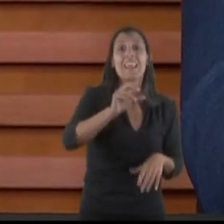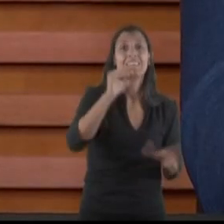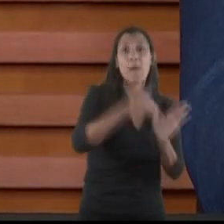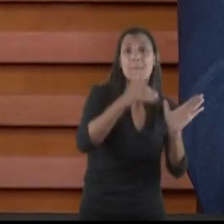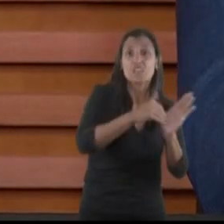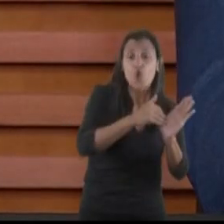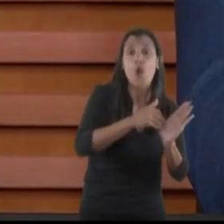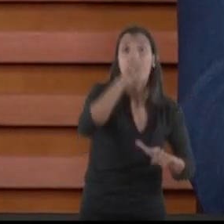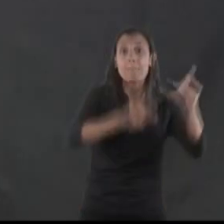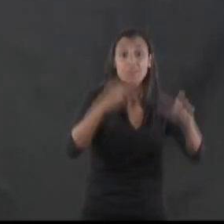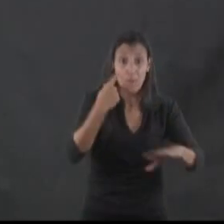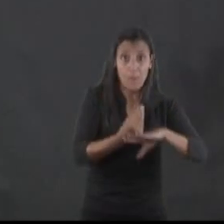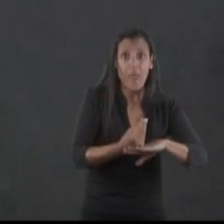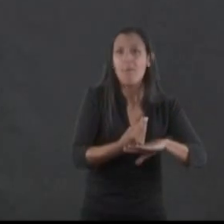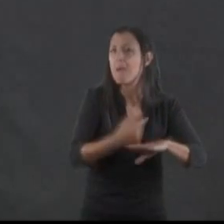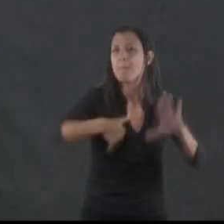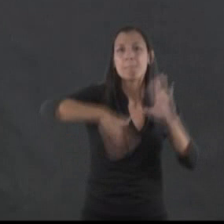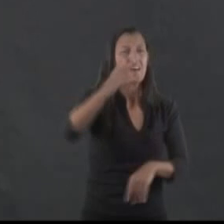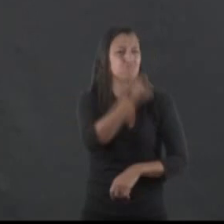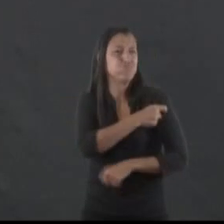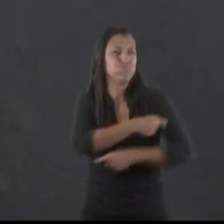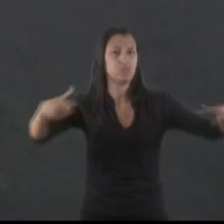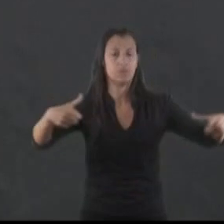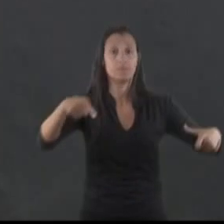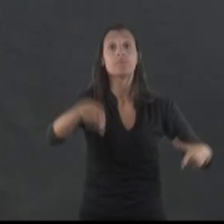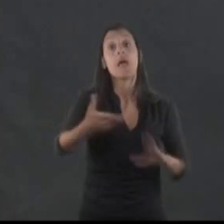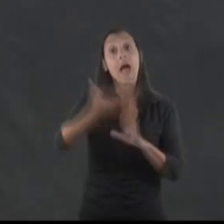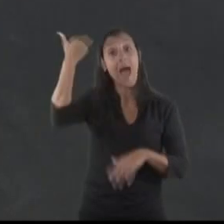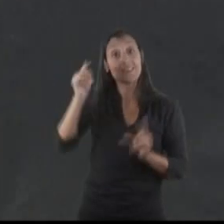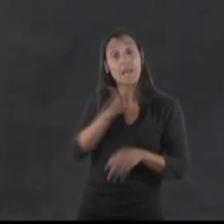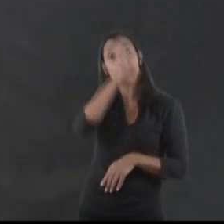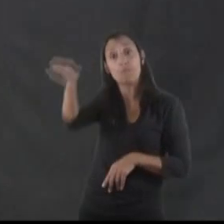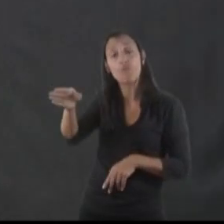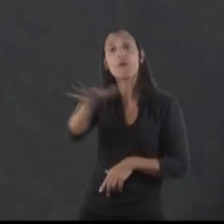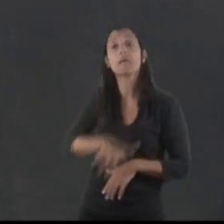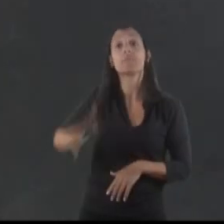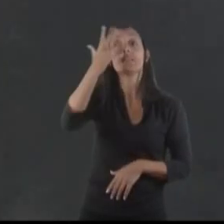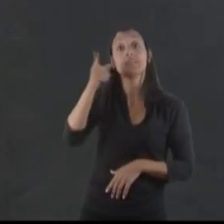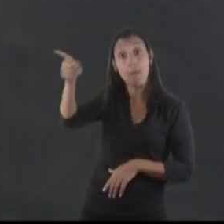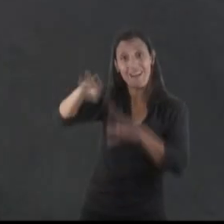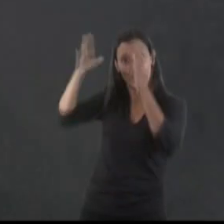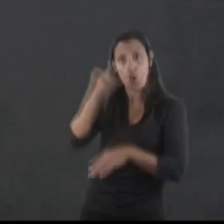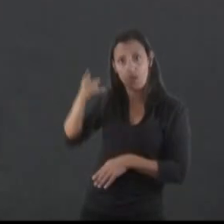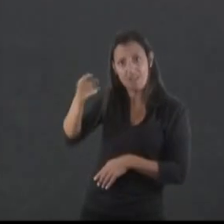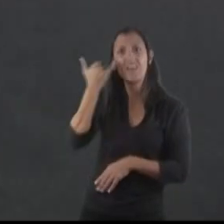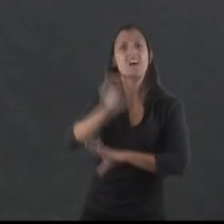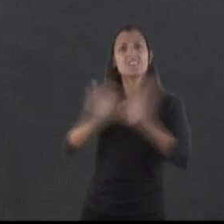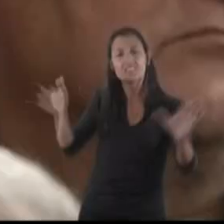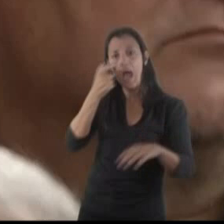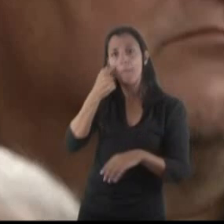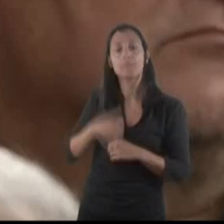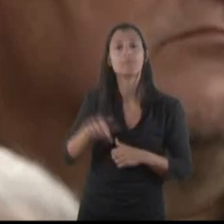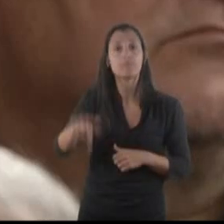mayor inmunidad en el mundo. Y ayer, en esa Universidad de San Martín, ya están ingresando a la